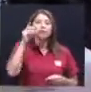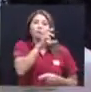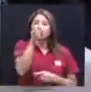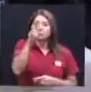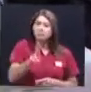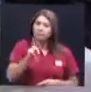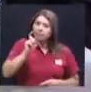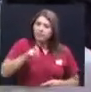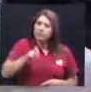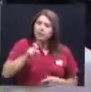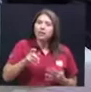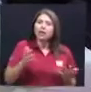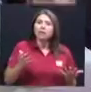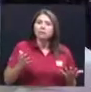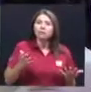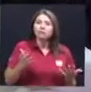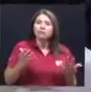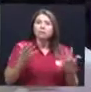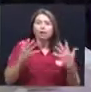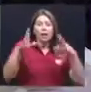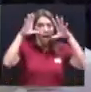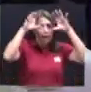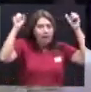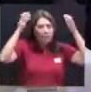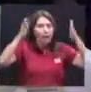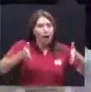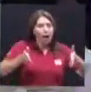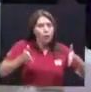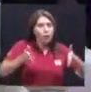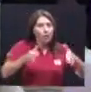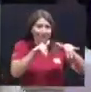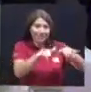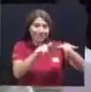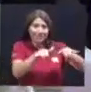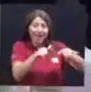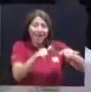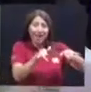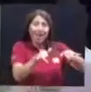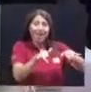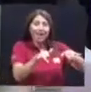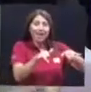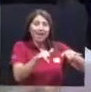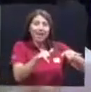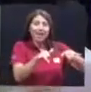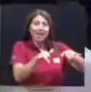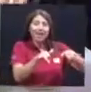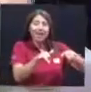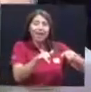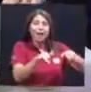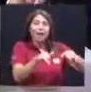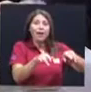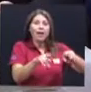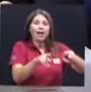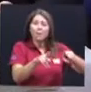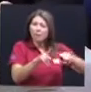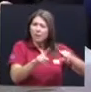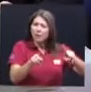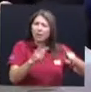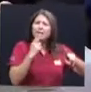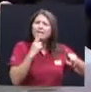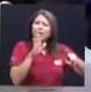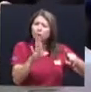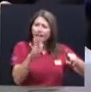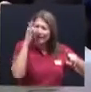Rica retirar el embajador que está en este momento en pero en Costa Rica tiene el embajador en Jerusalén si no me